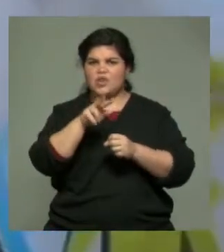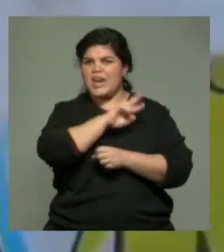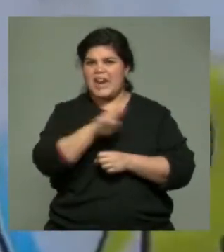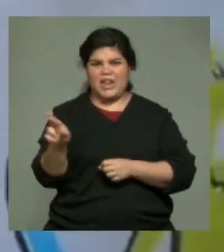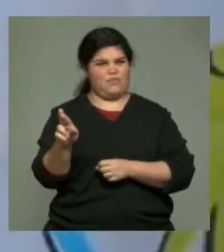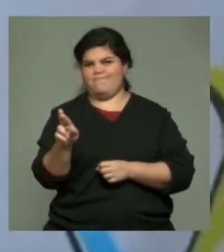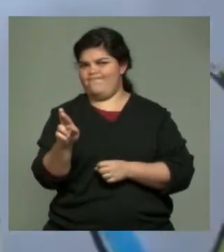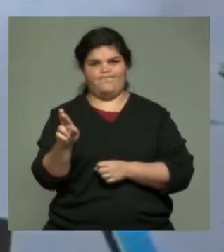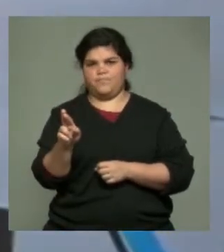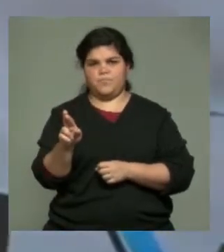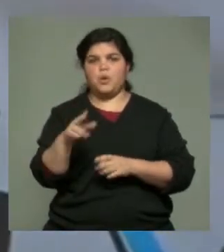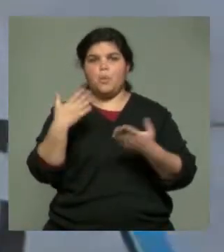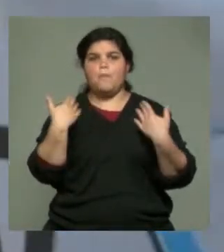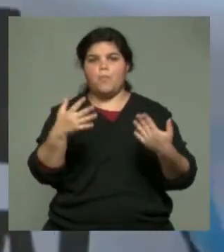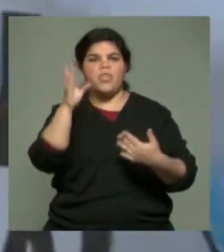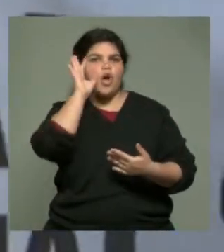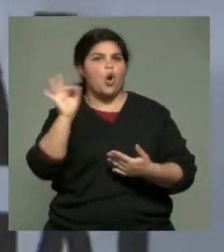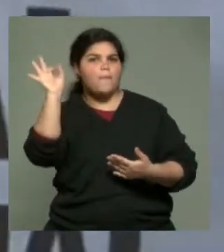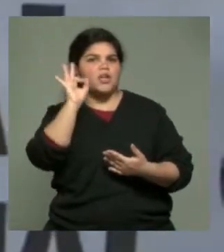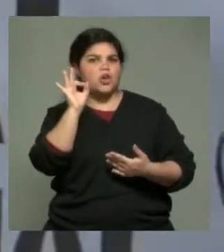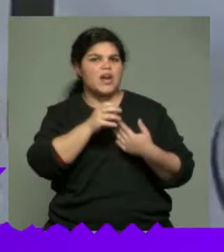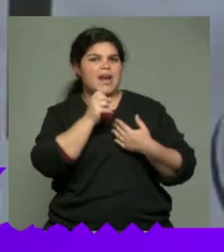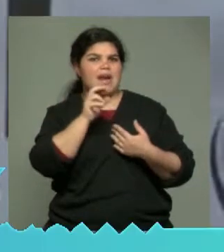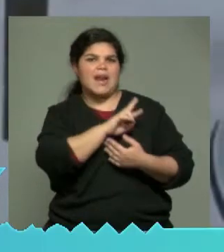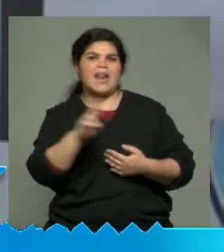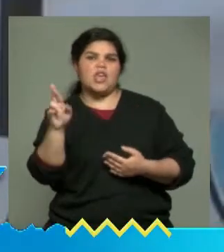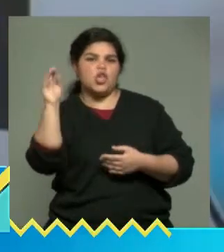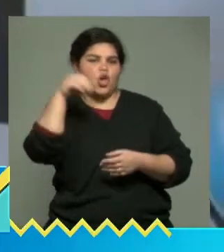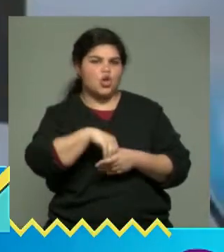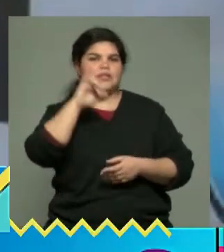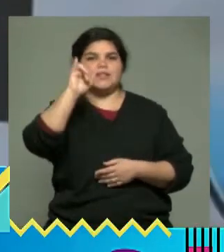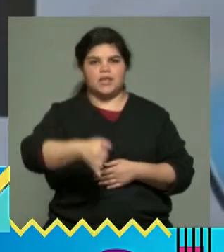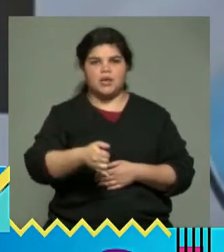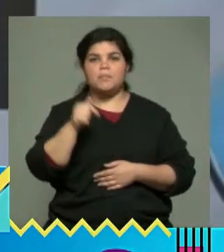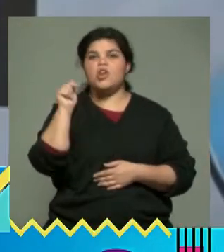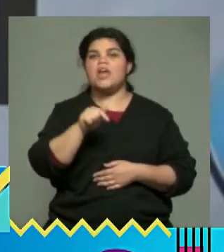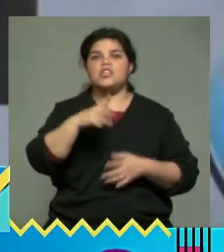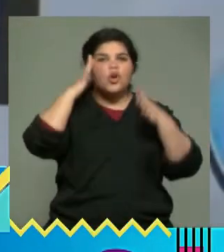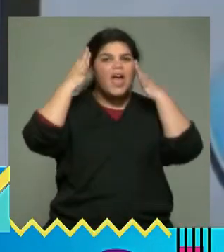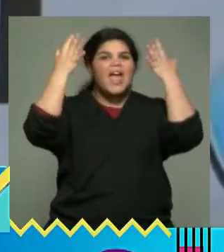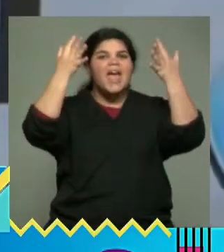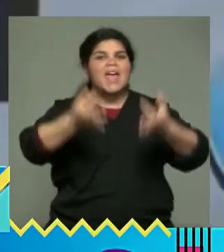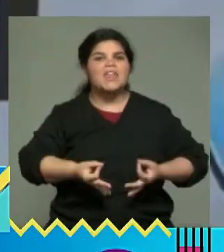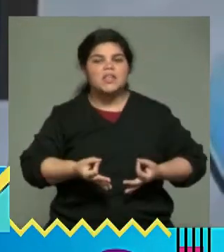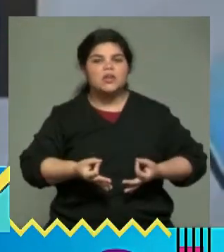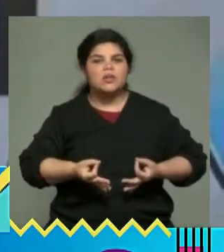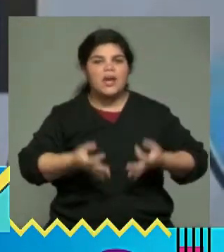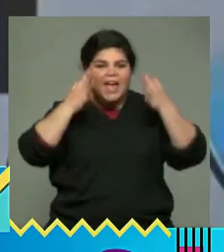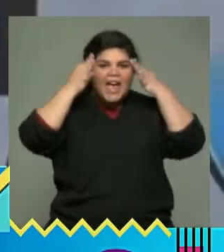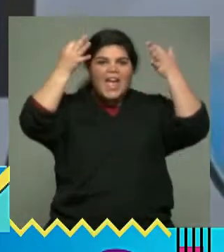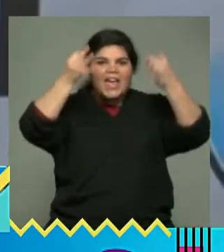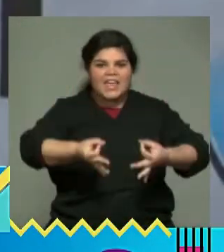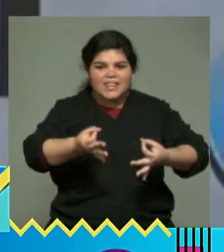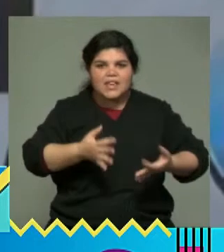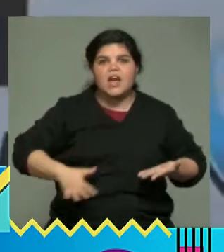desde el punto de vista religioso, sí, pero es una cuestión ética. Es una cuestión ética porque la ética es la que ordena todas las